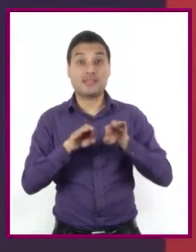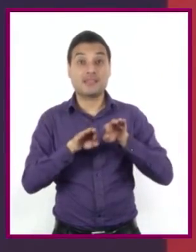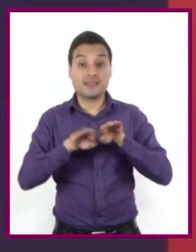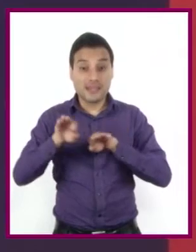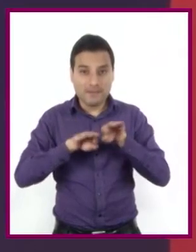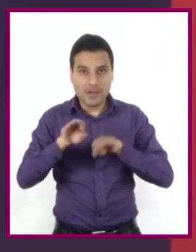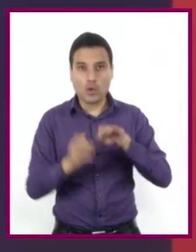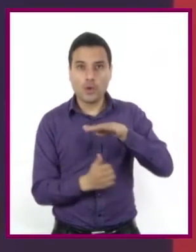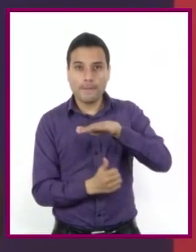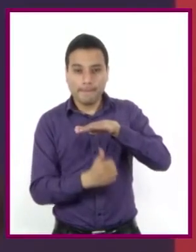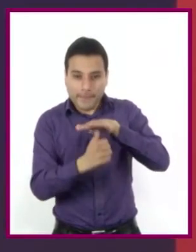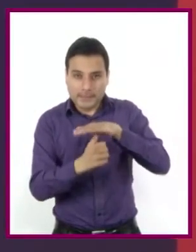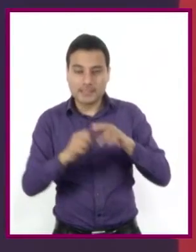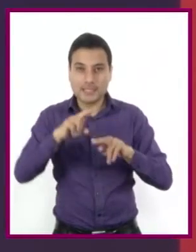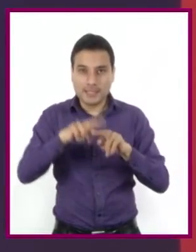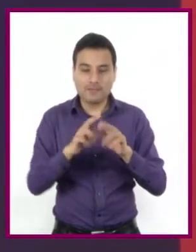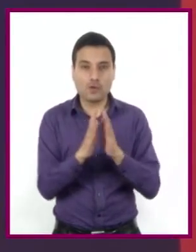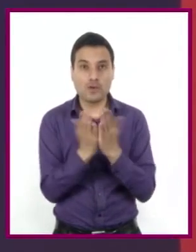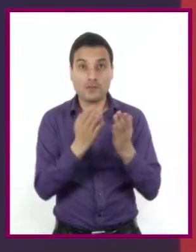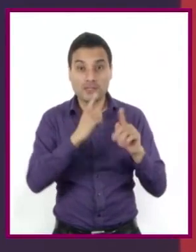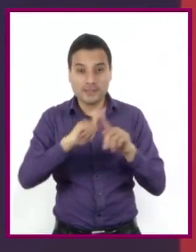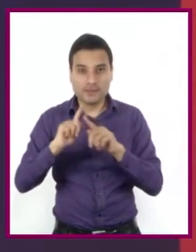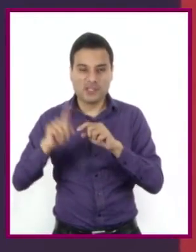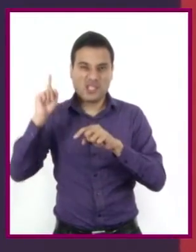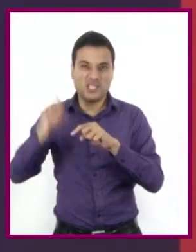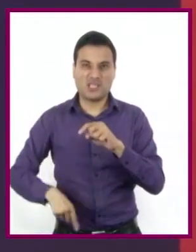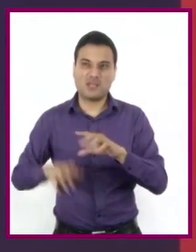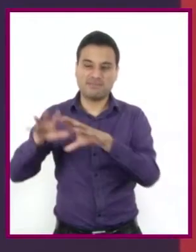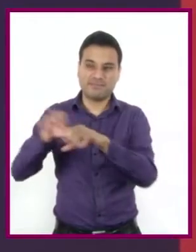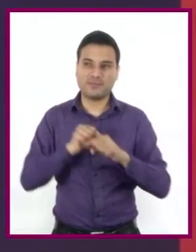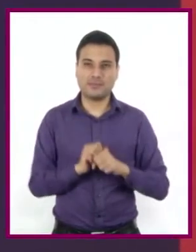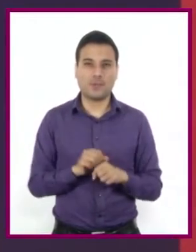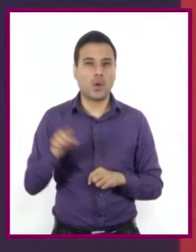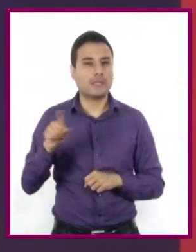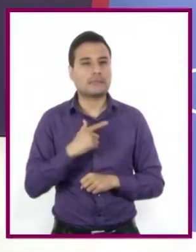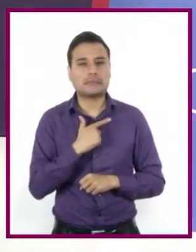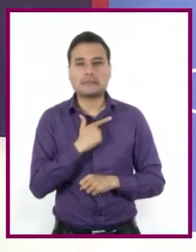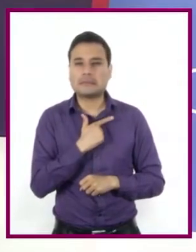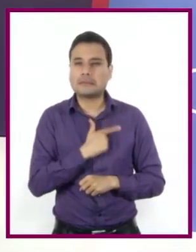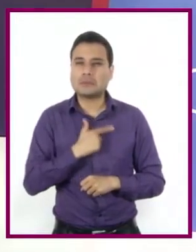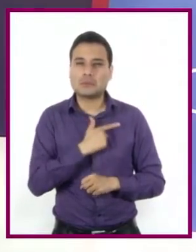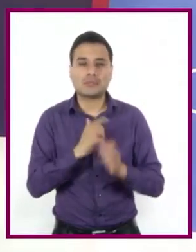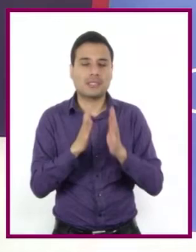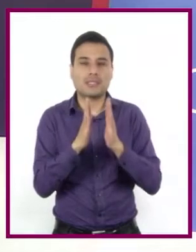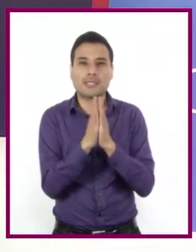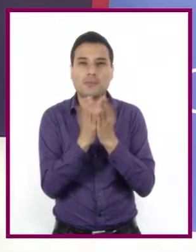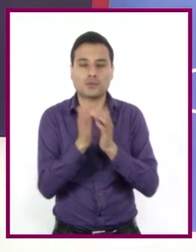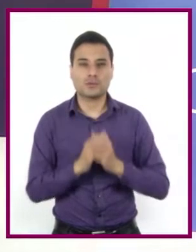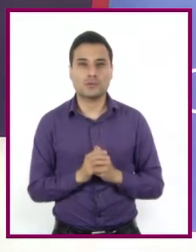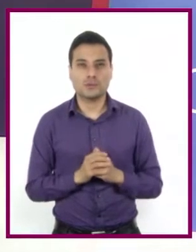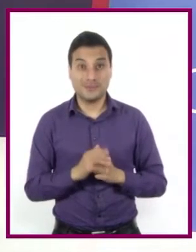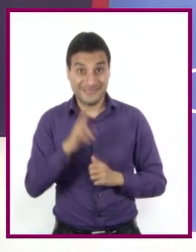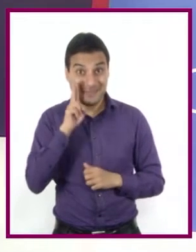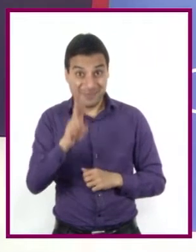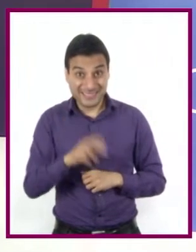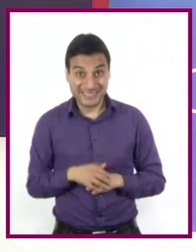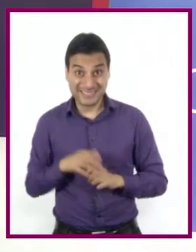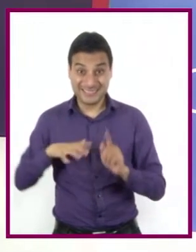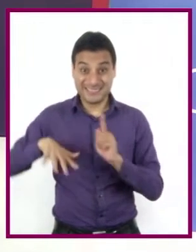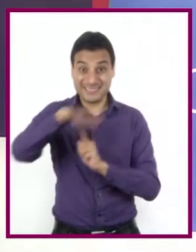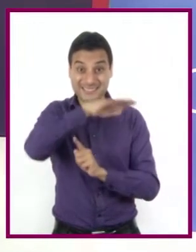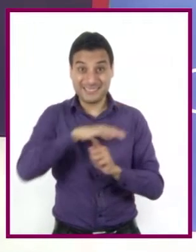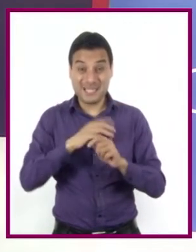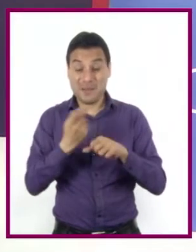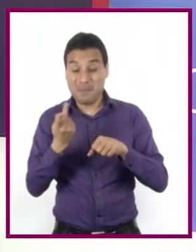sus libros, que eran una de las posesiones más estimadas de la escritora. Vean cómo los acontecimientos sociales